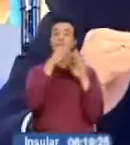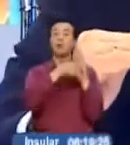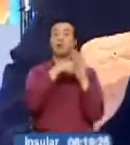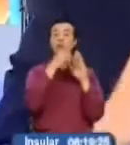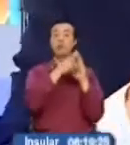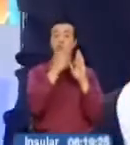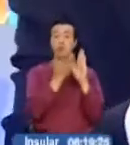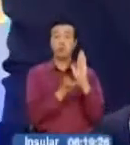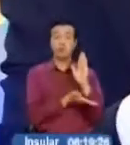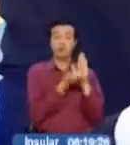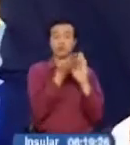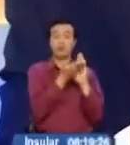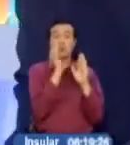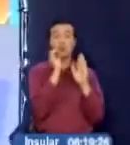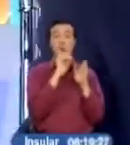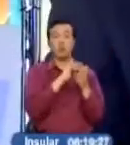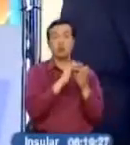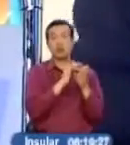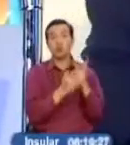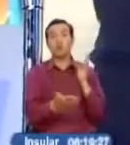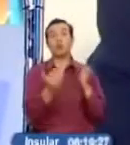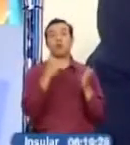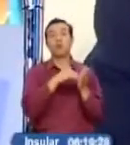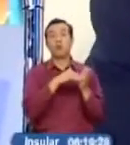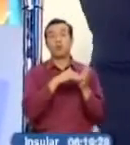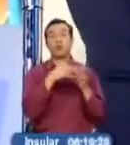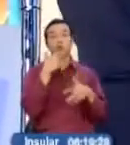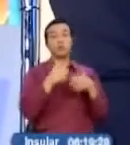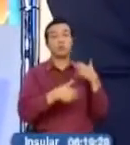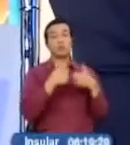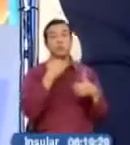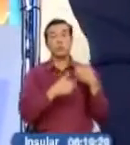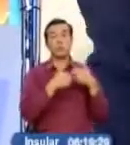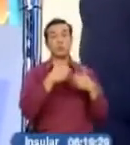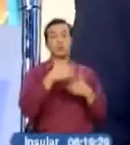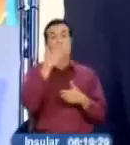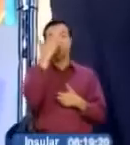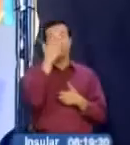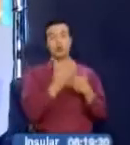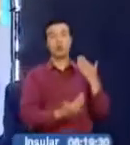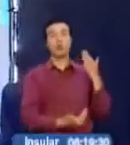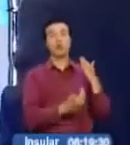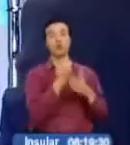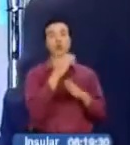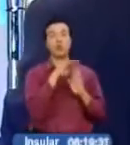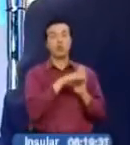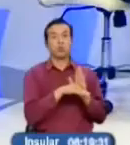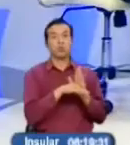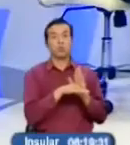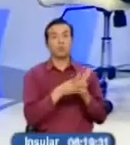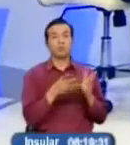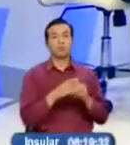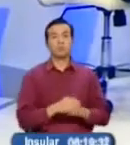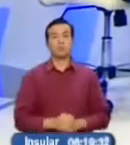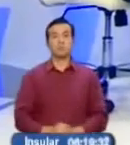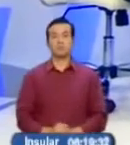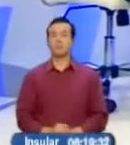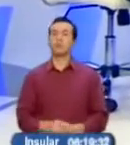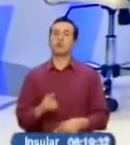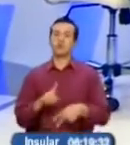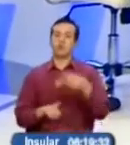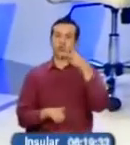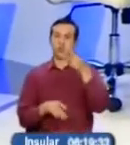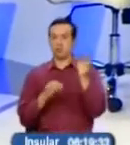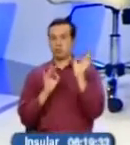estabiliza o corremos el riesgo todavía de tener un shock producto de una nueva disminución? Hay dos